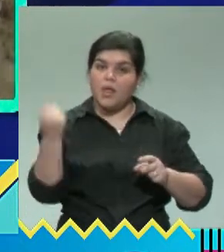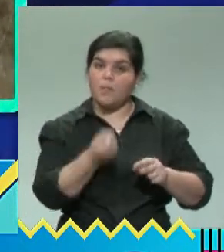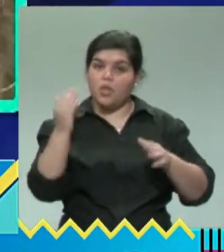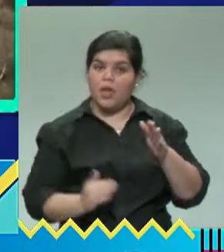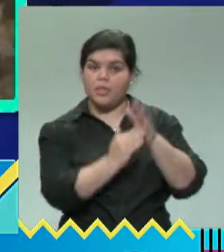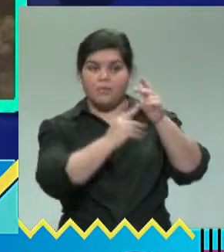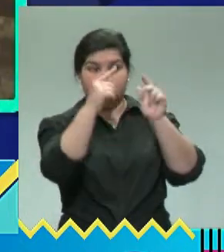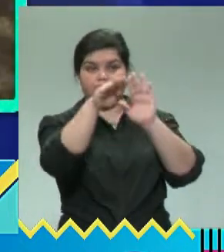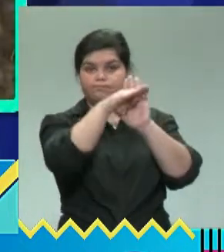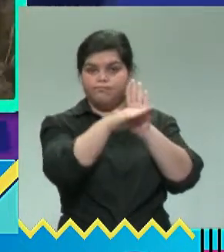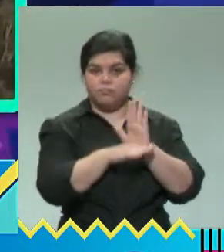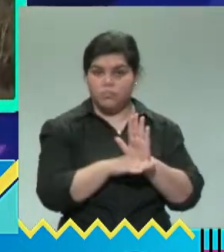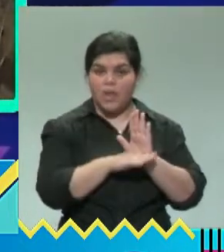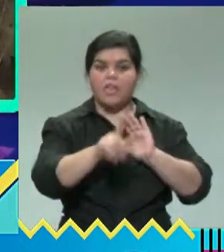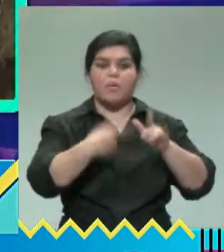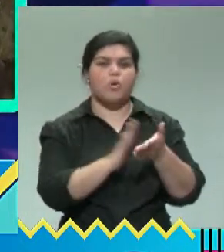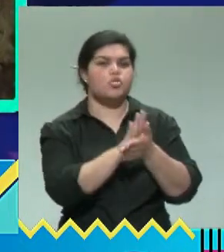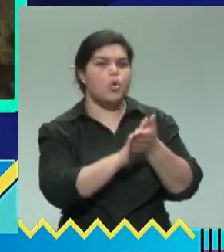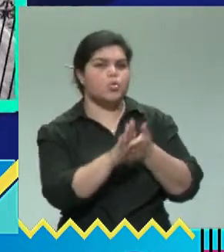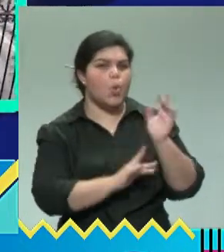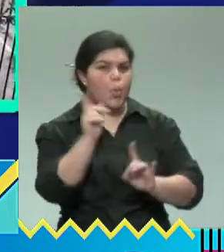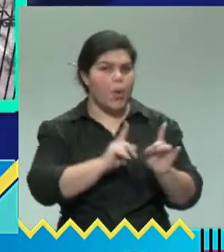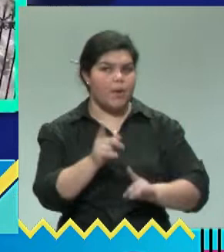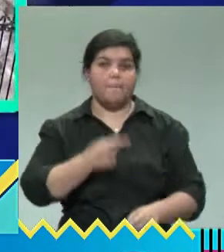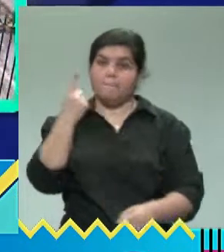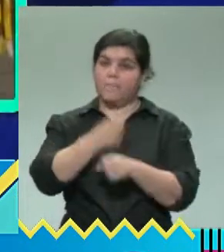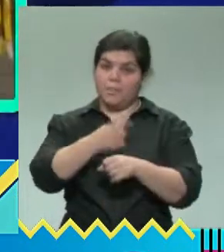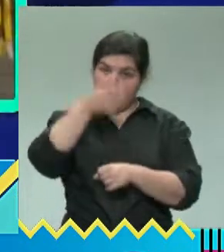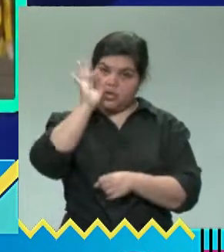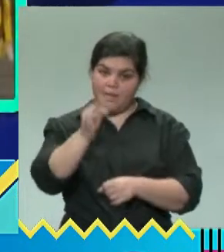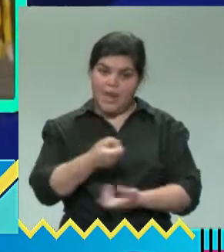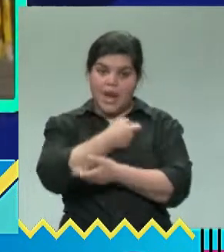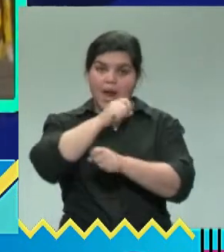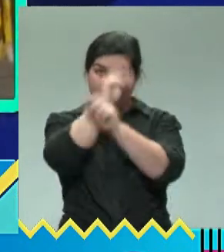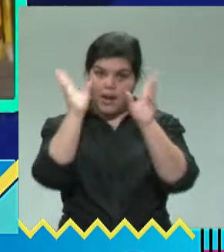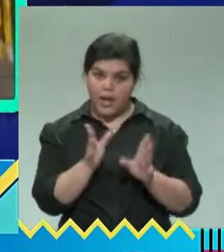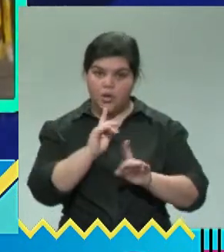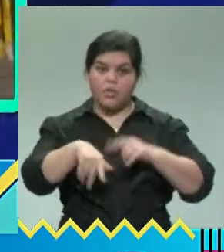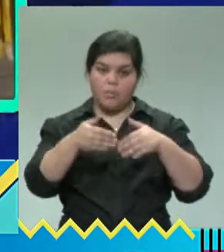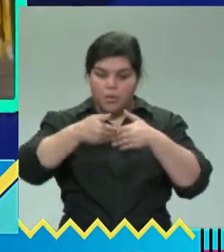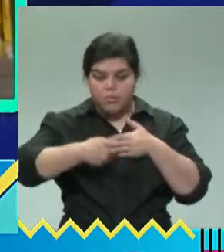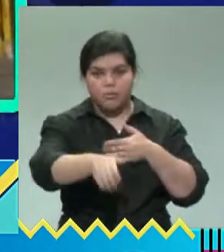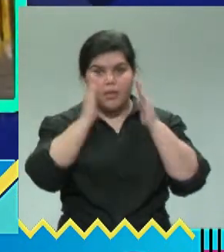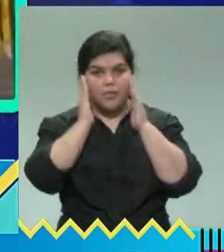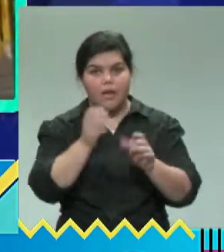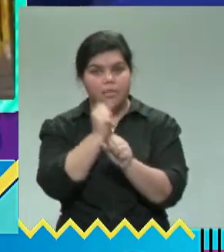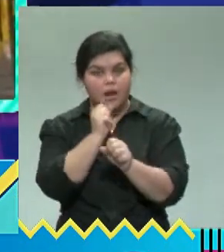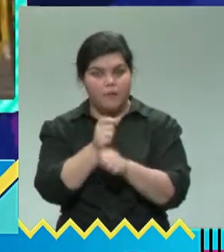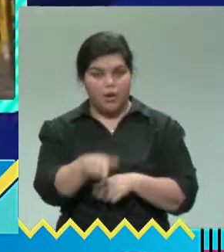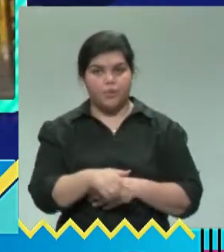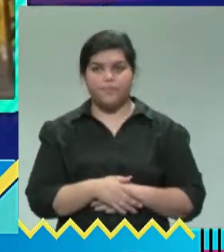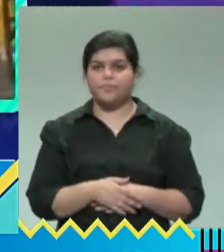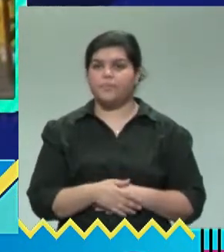cómo los resolvemos, ¿no? Creo que primero hay que sincerar cuál es la situación y a partir de ahí abordarlo, ¿no? Bien, en este sinceramiento, ¿cuáles son